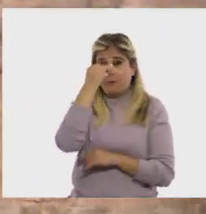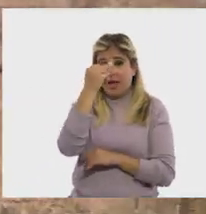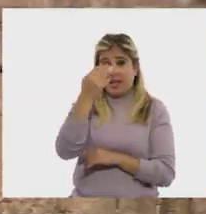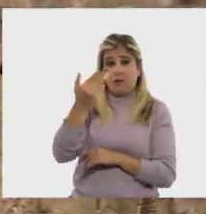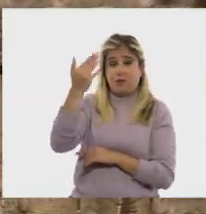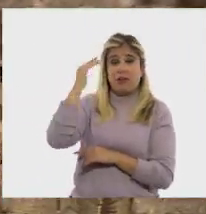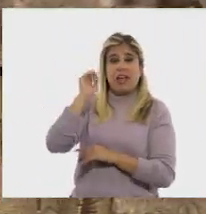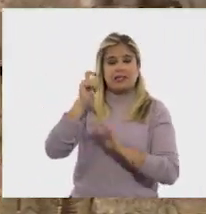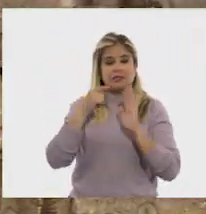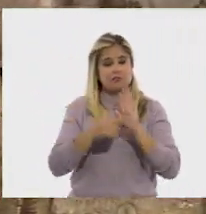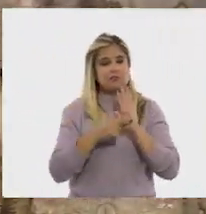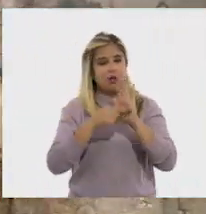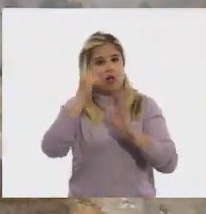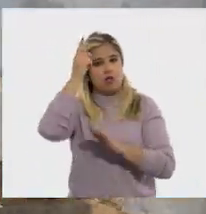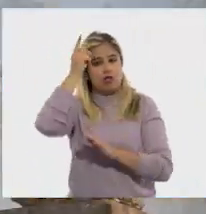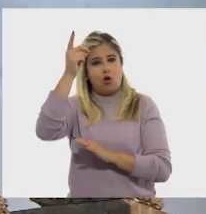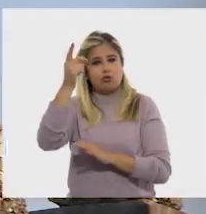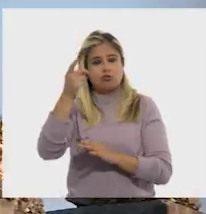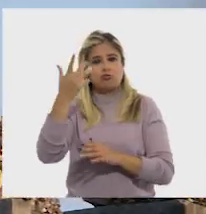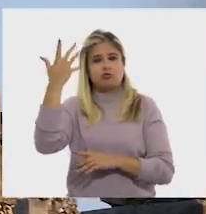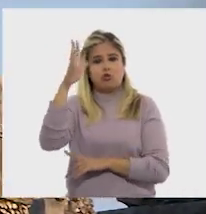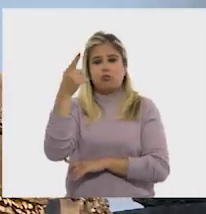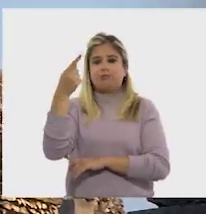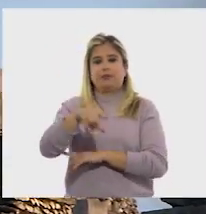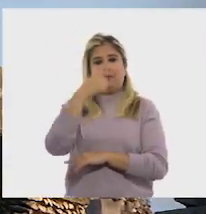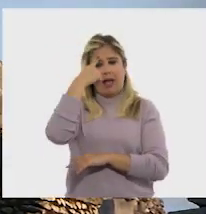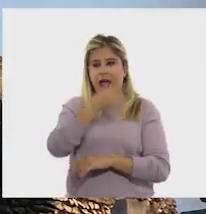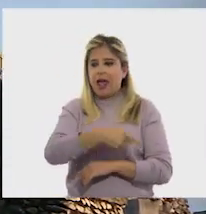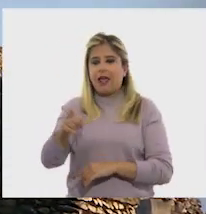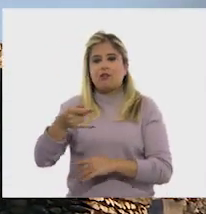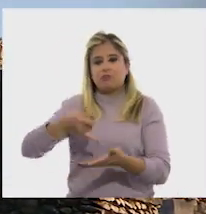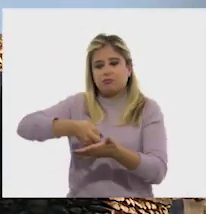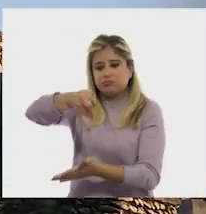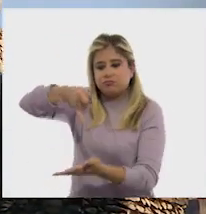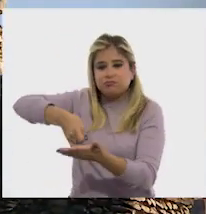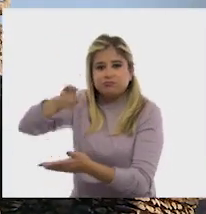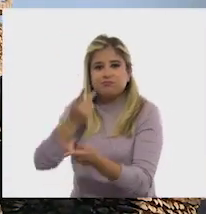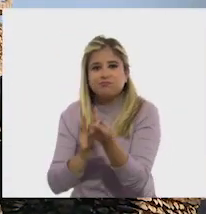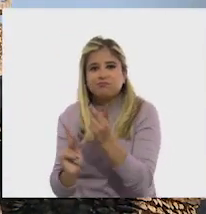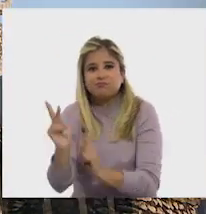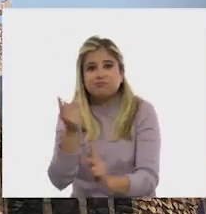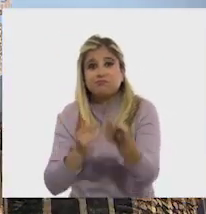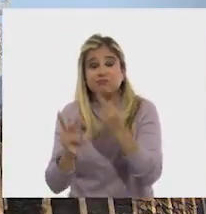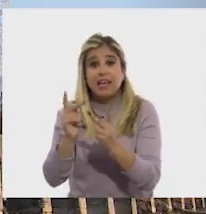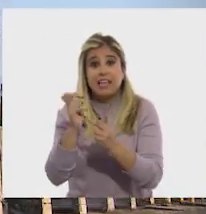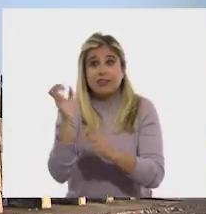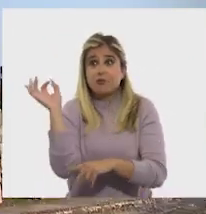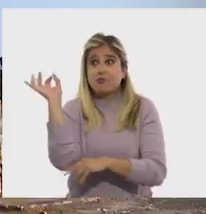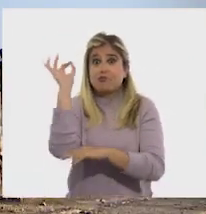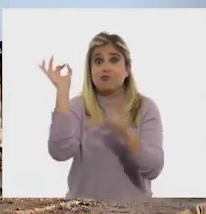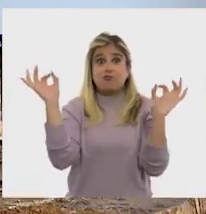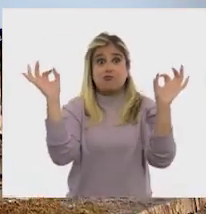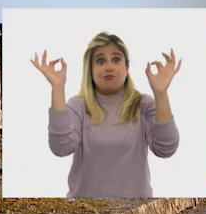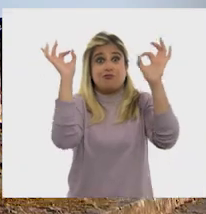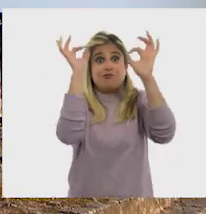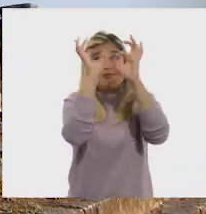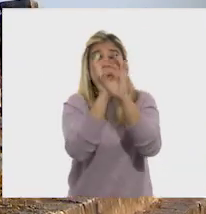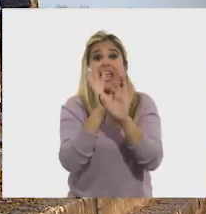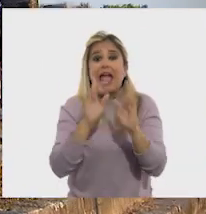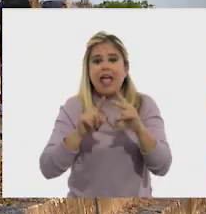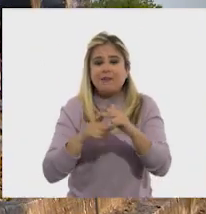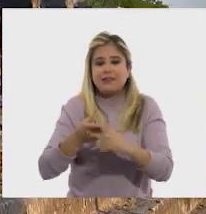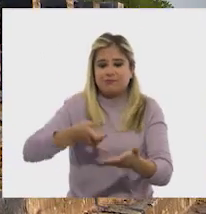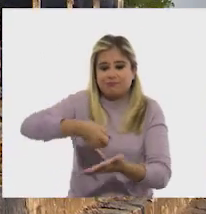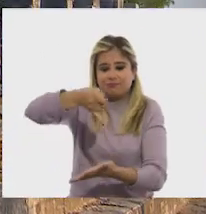Sol para sembrar los campos, y cuando la serpiente ascendía durante el equinoccio de otoño, era el momento de comenzar la